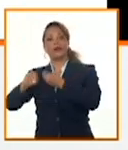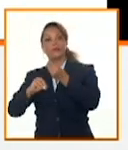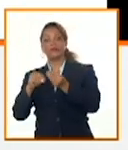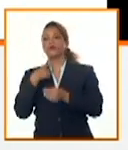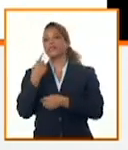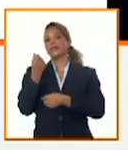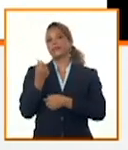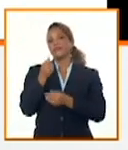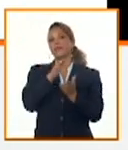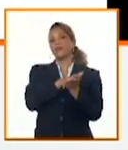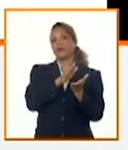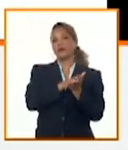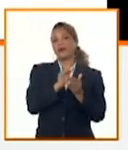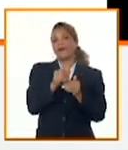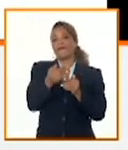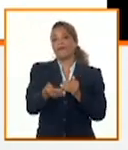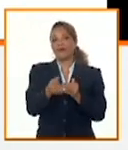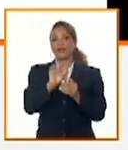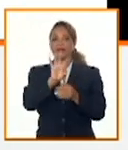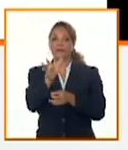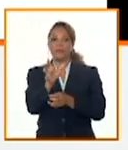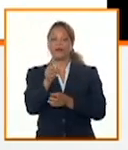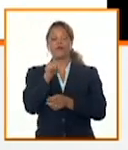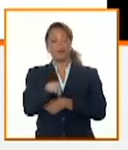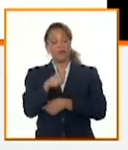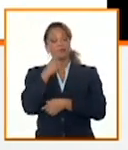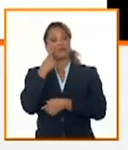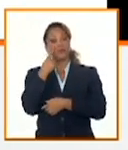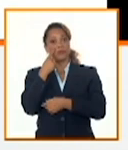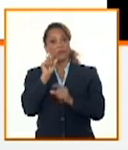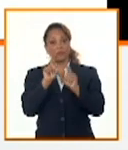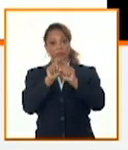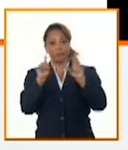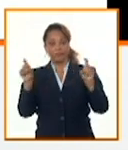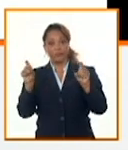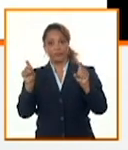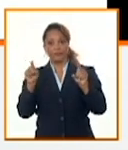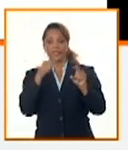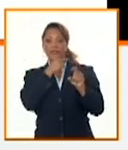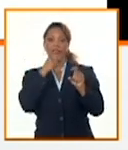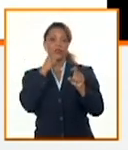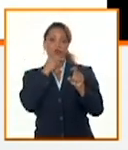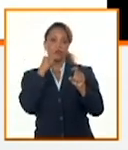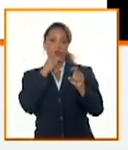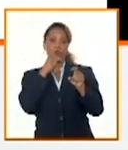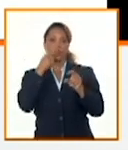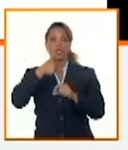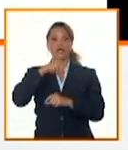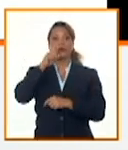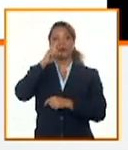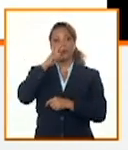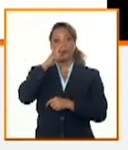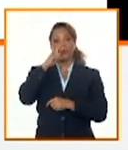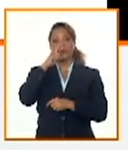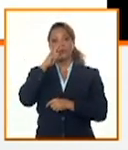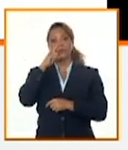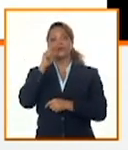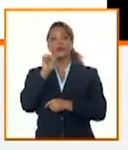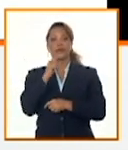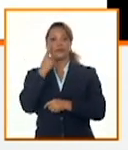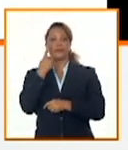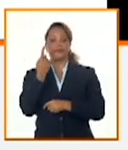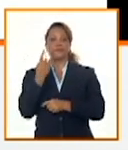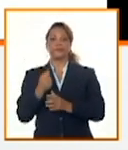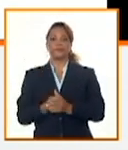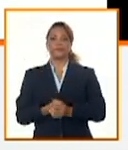para acumular fuera del banco que es lo que vimos en el gráfico anterior esa Barrita Roja de junio pero también la acumulación ahora